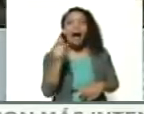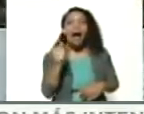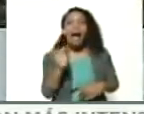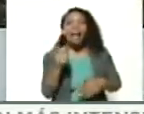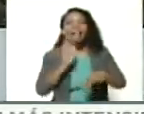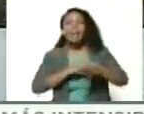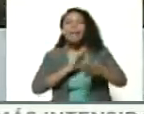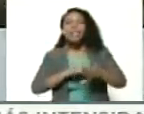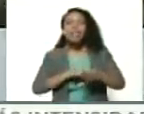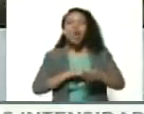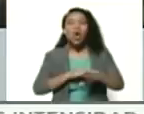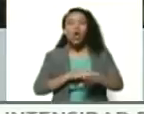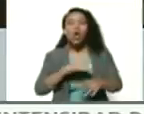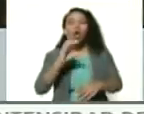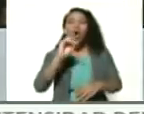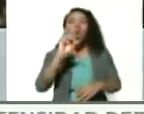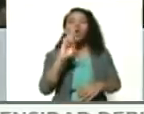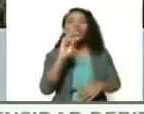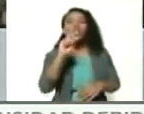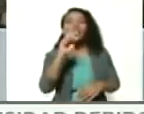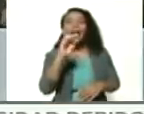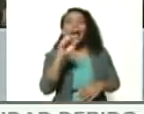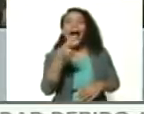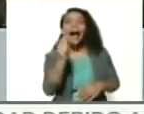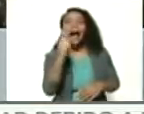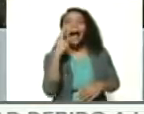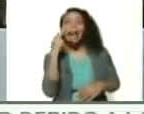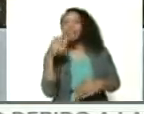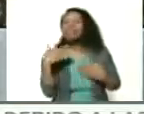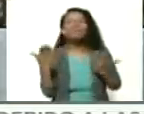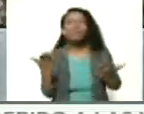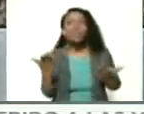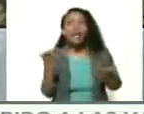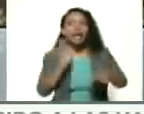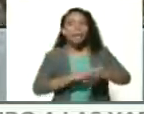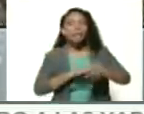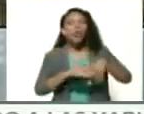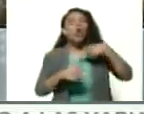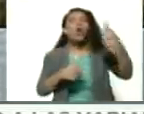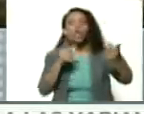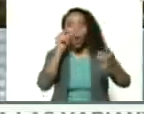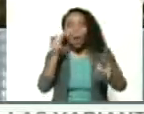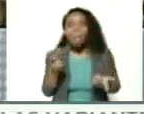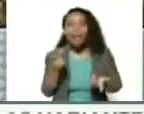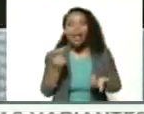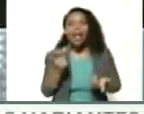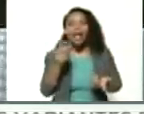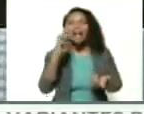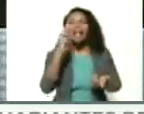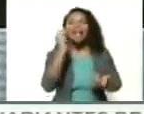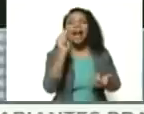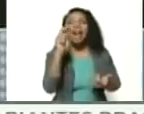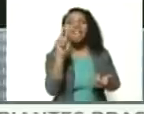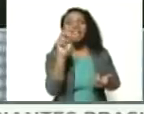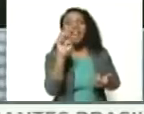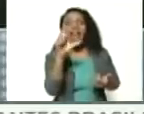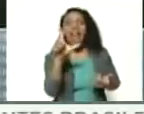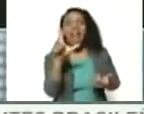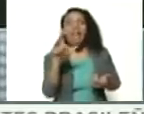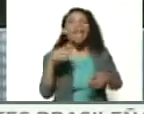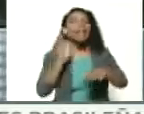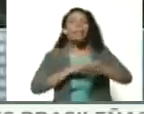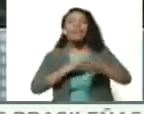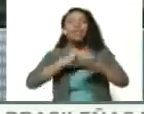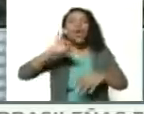Ortega? ¿Qué pasó con Alberto Federico Ravel? ¿Qué pasó con Julio Borges?